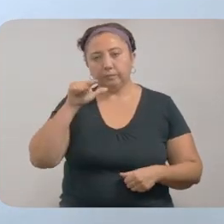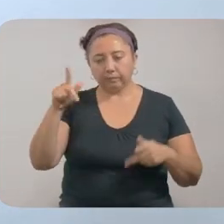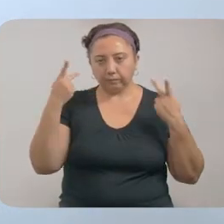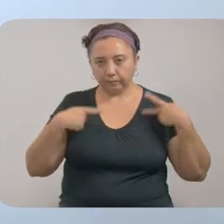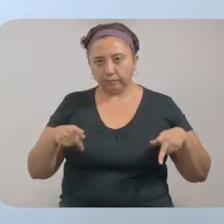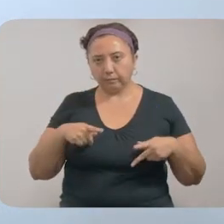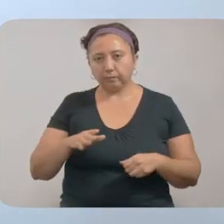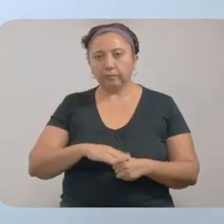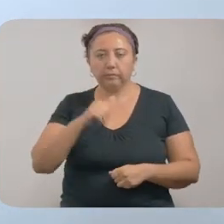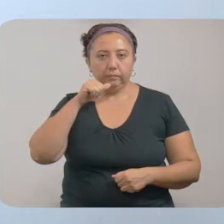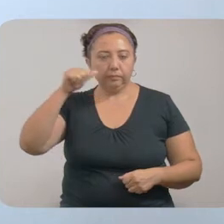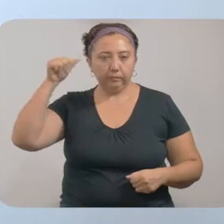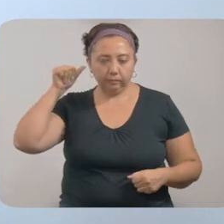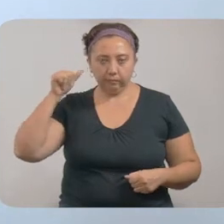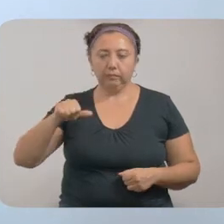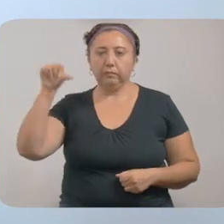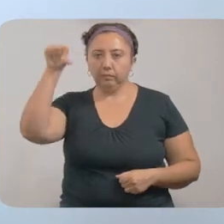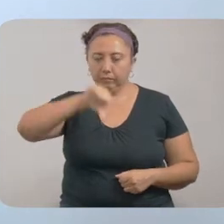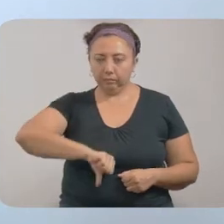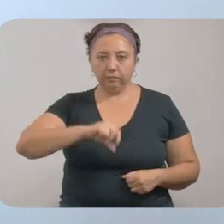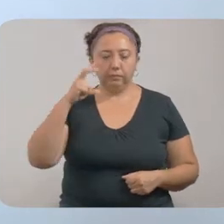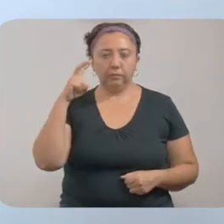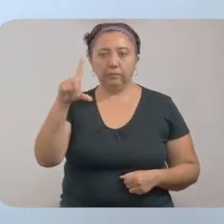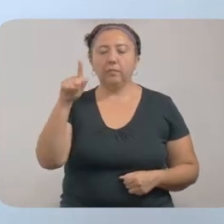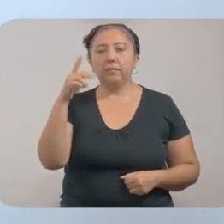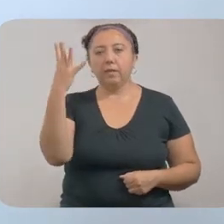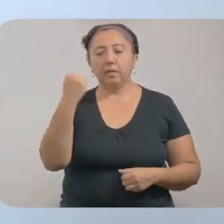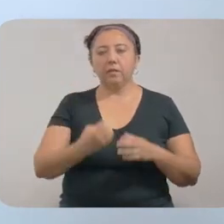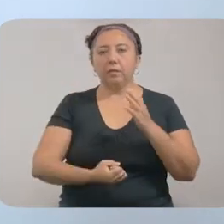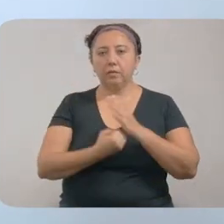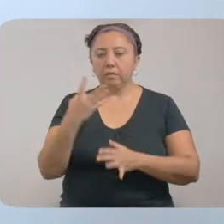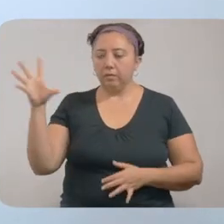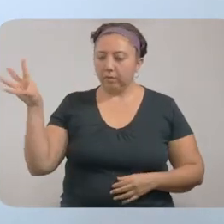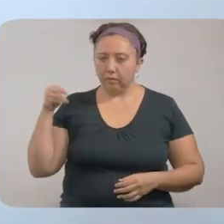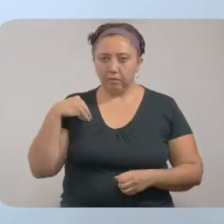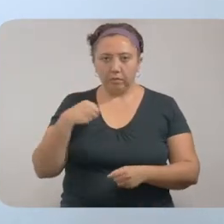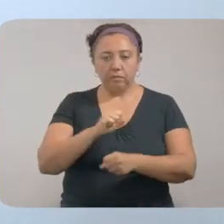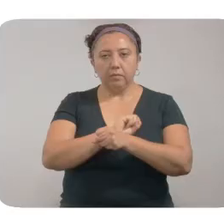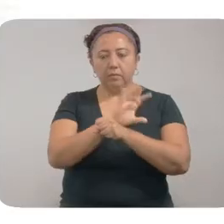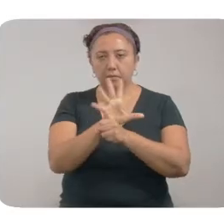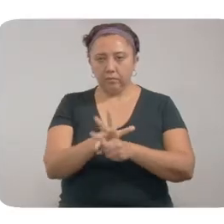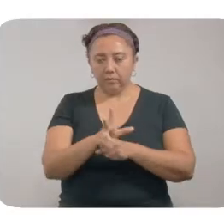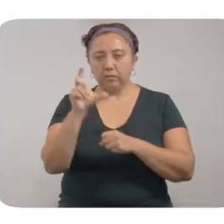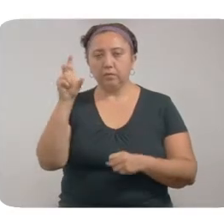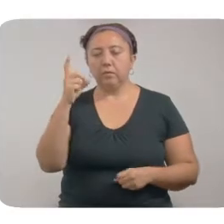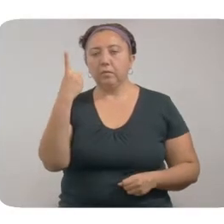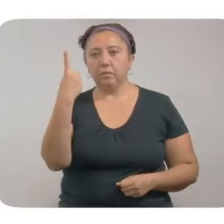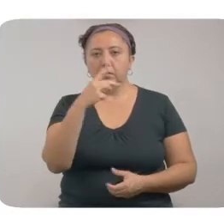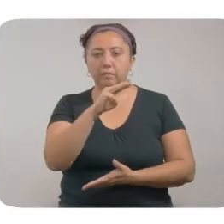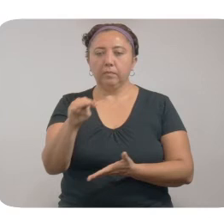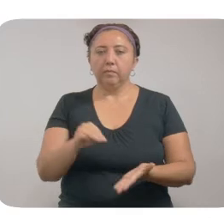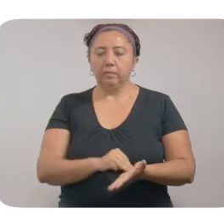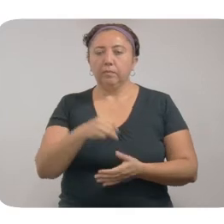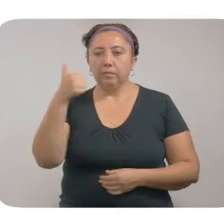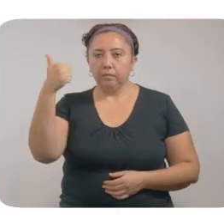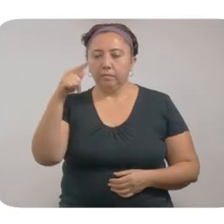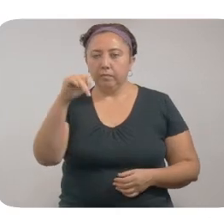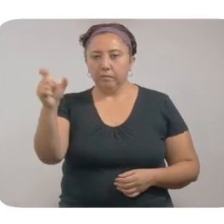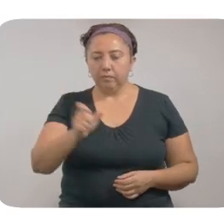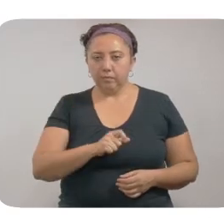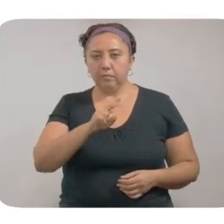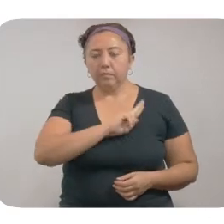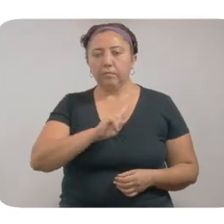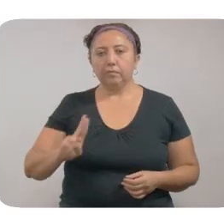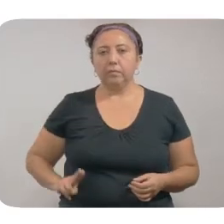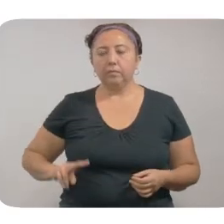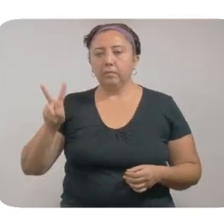pacientes más que ayer hoy se detectaron 79 nuevos contagios de coronavirus 31 en mérida 6 en tecka se suman